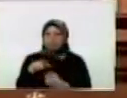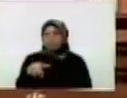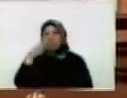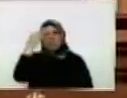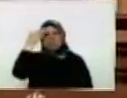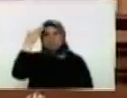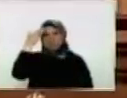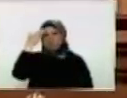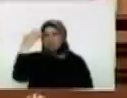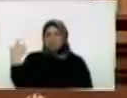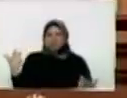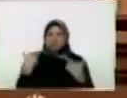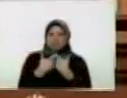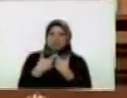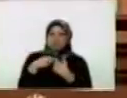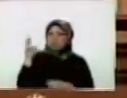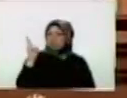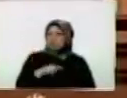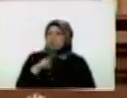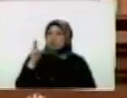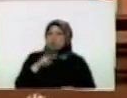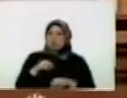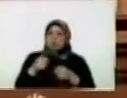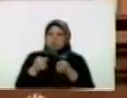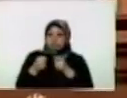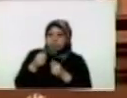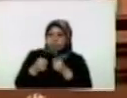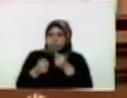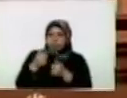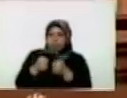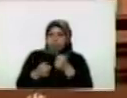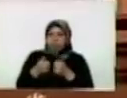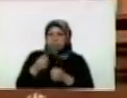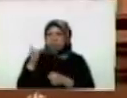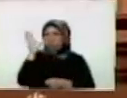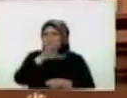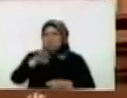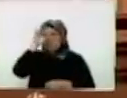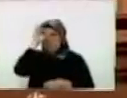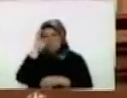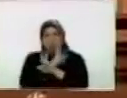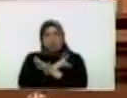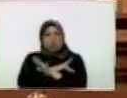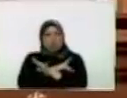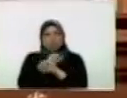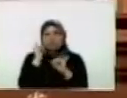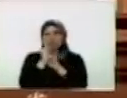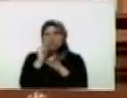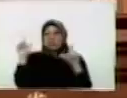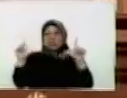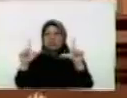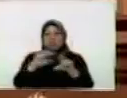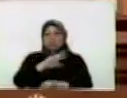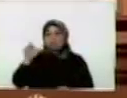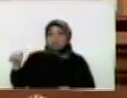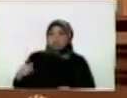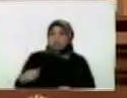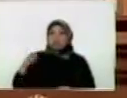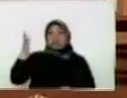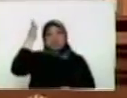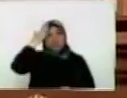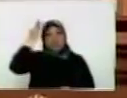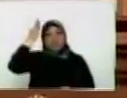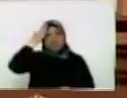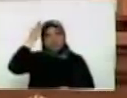ha jugado la guerra ni en un Nintendo. Le quiero decir a ese joven que nosotros sí